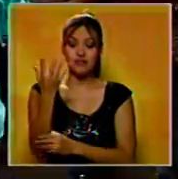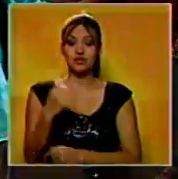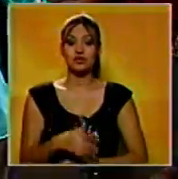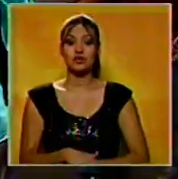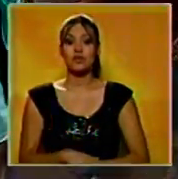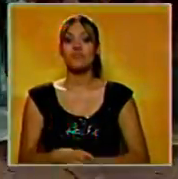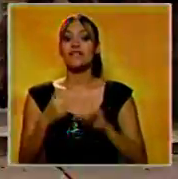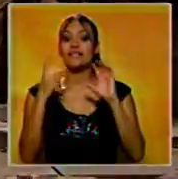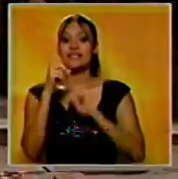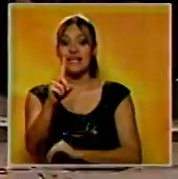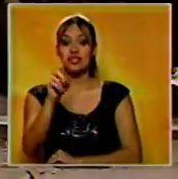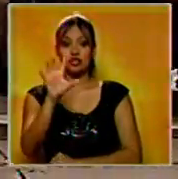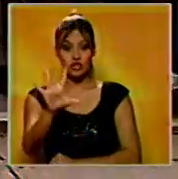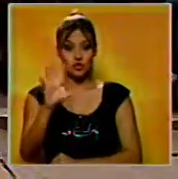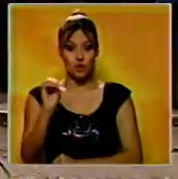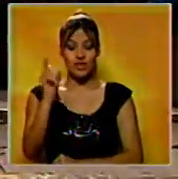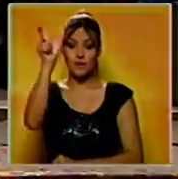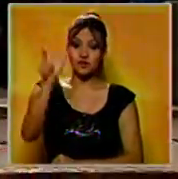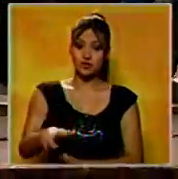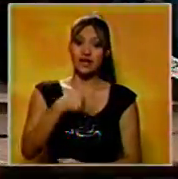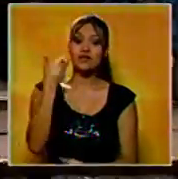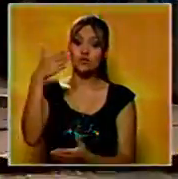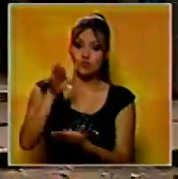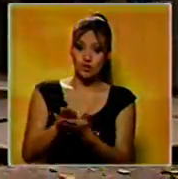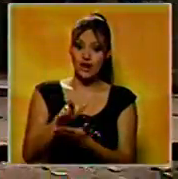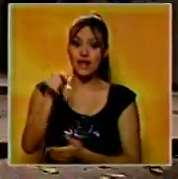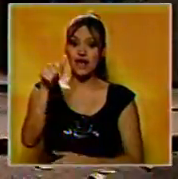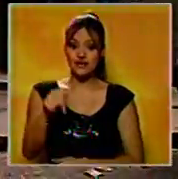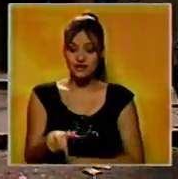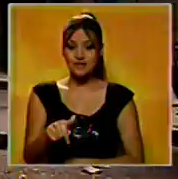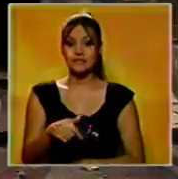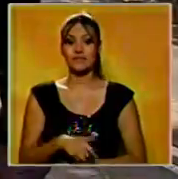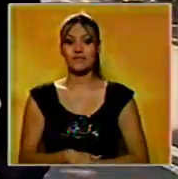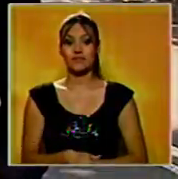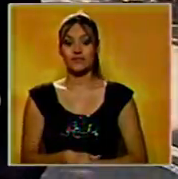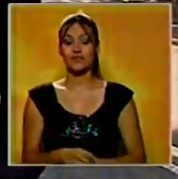menos 150 cuerpos a la medicatura forense de